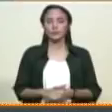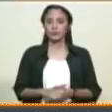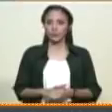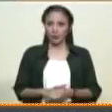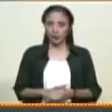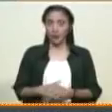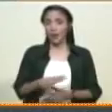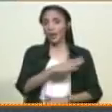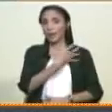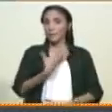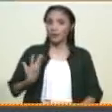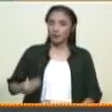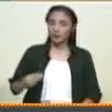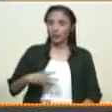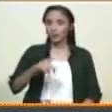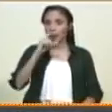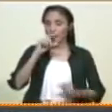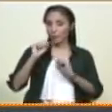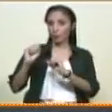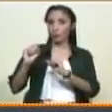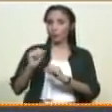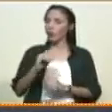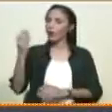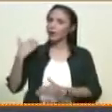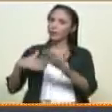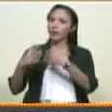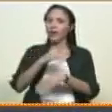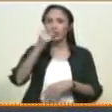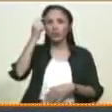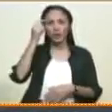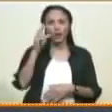mismo vino, estuvo aquí el día